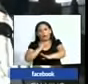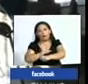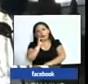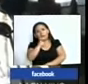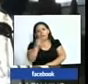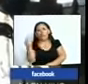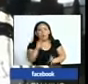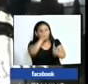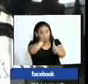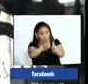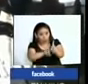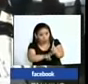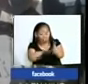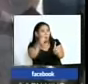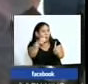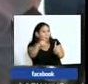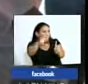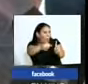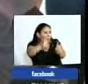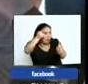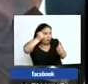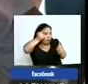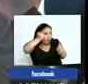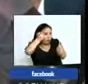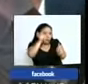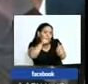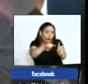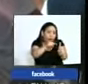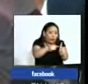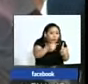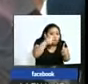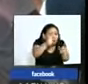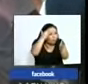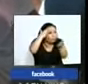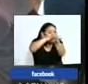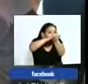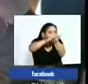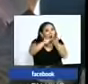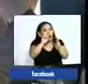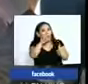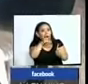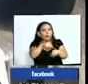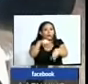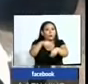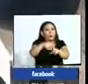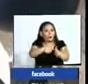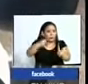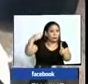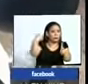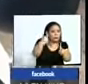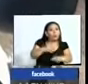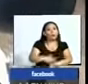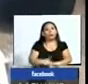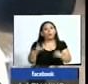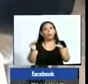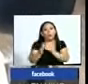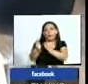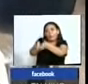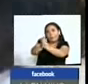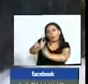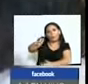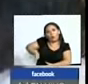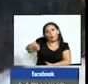peritaje psicológico para determinar si su representado estaba en uso de sus facultades al momento del ataque, además de pedir al juez el